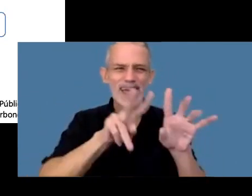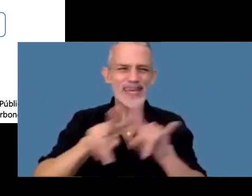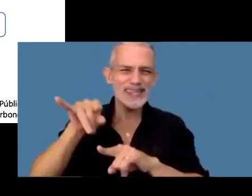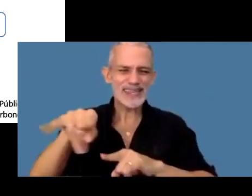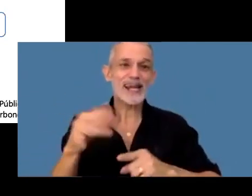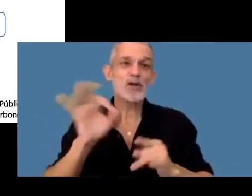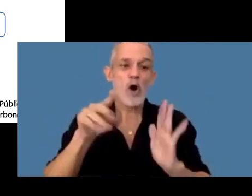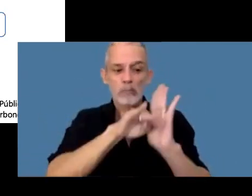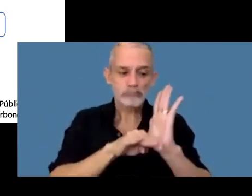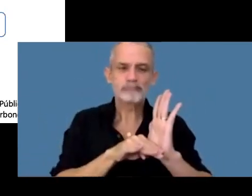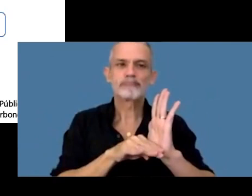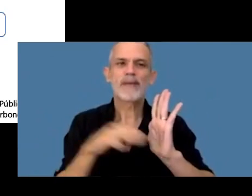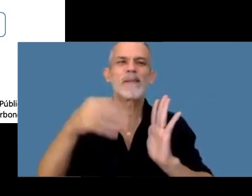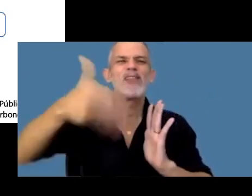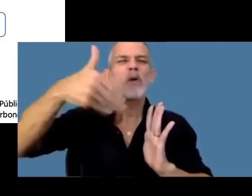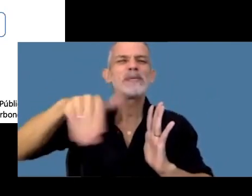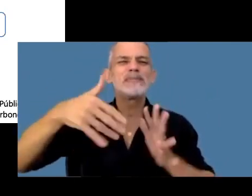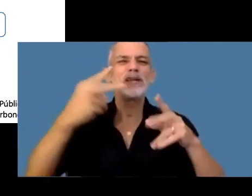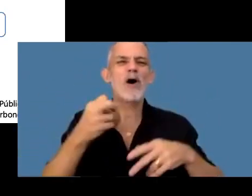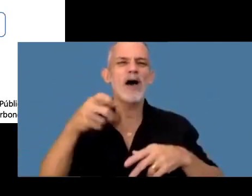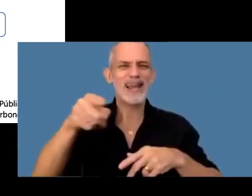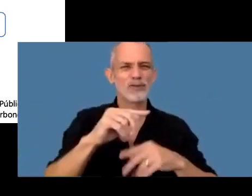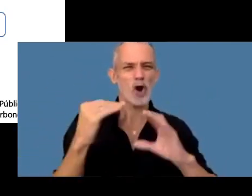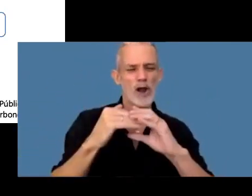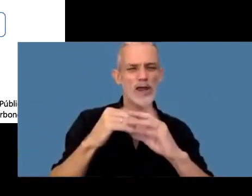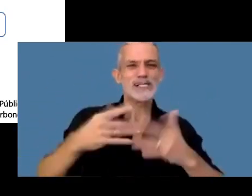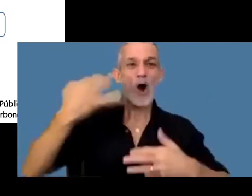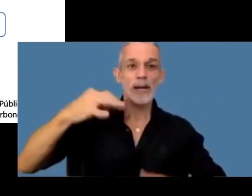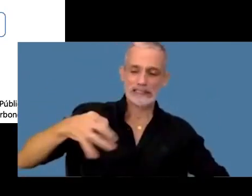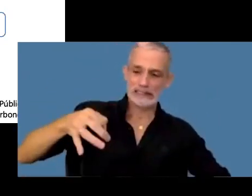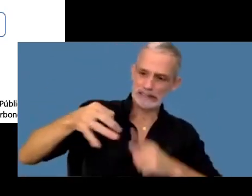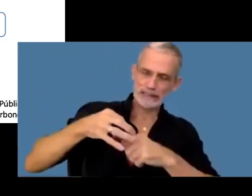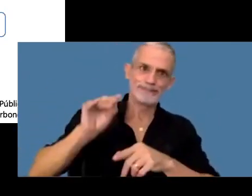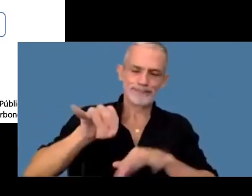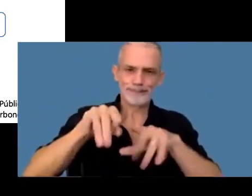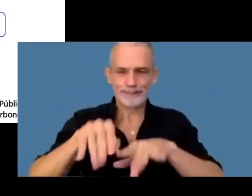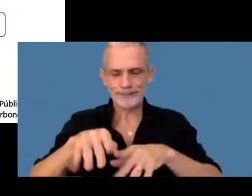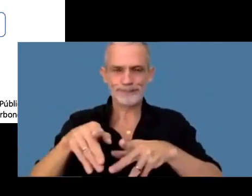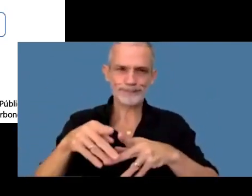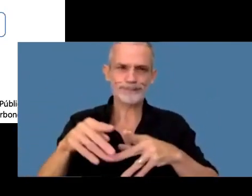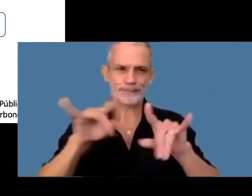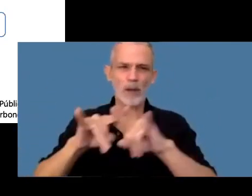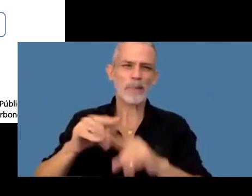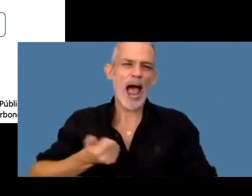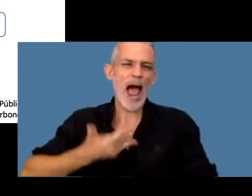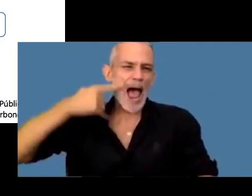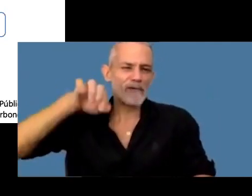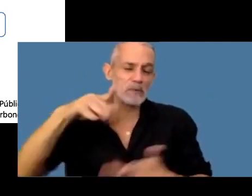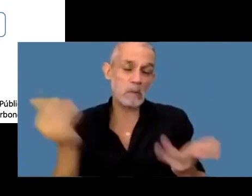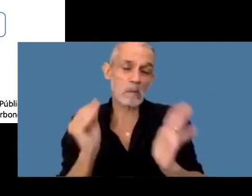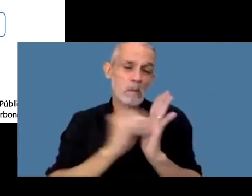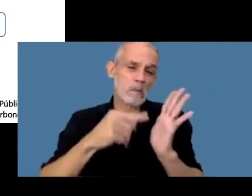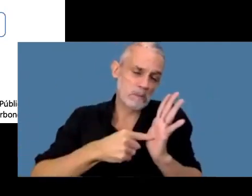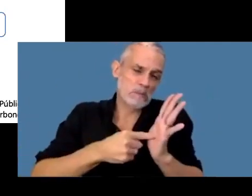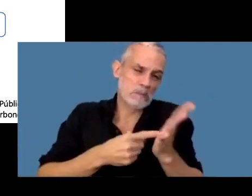de sistemas se de alguna manera obliga al contribuyente a registrarse al domicilio fiscal electrónico, pero bueno, lo marco porque